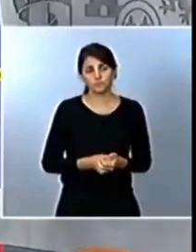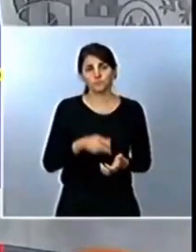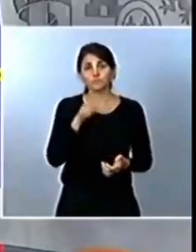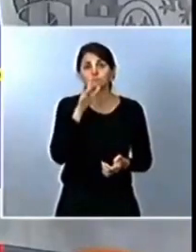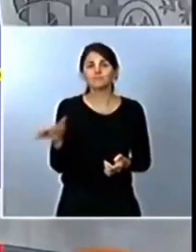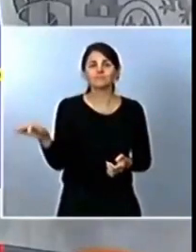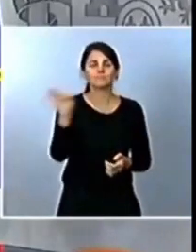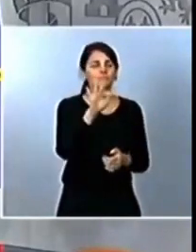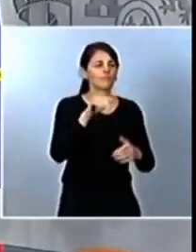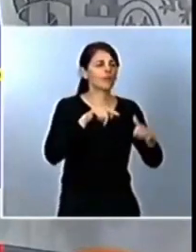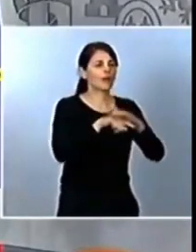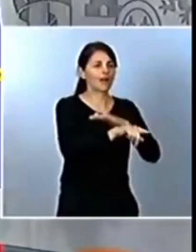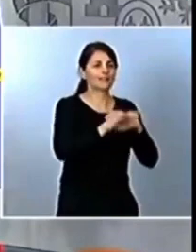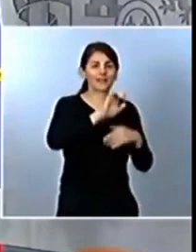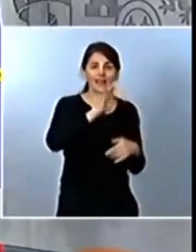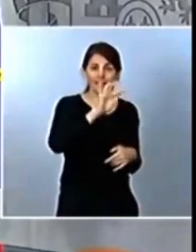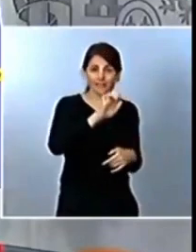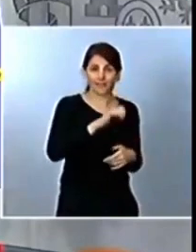Alonso.